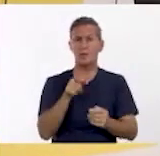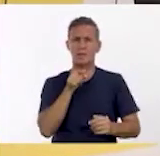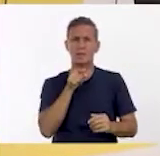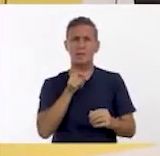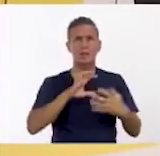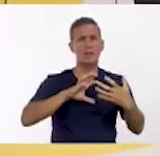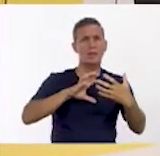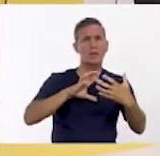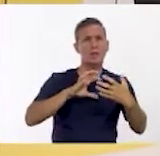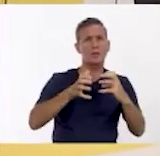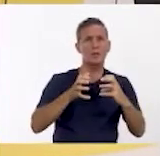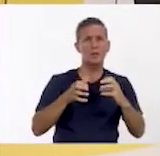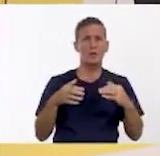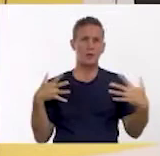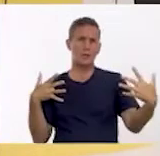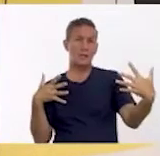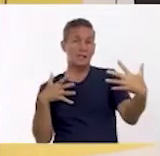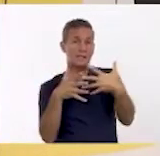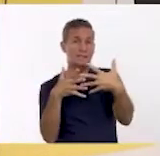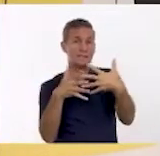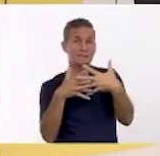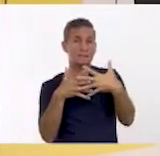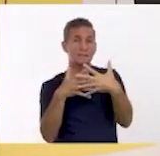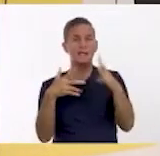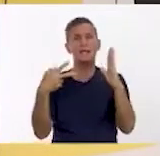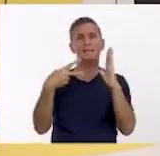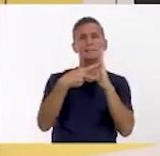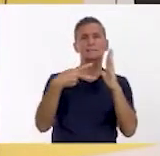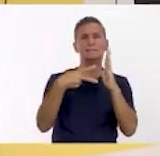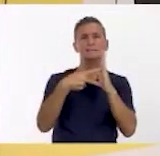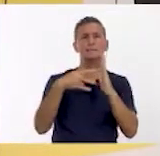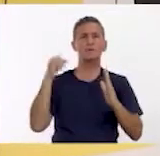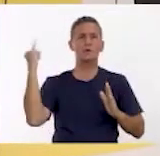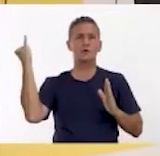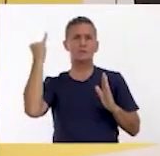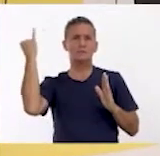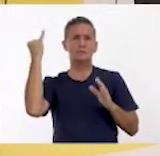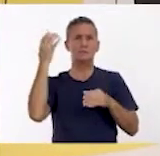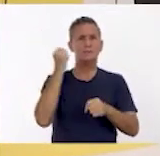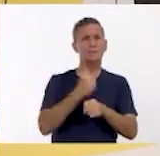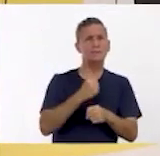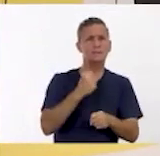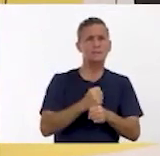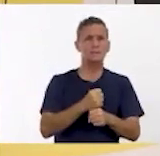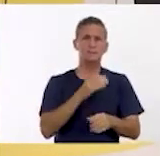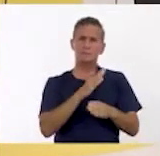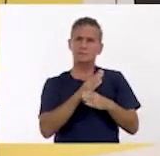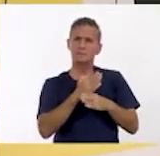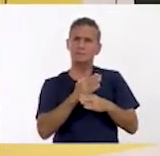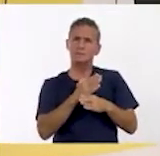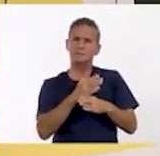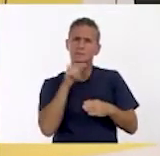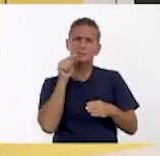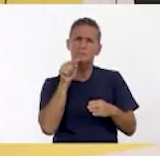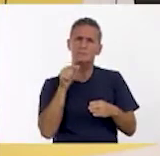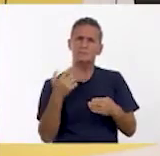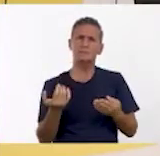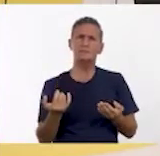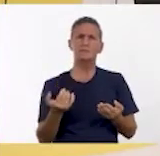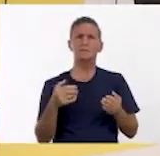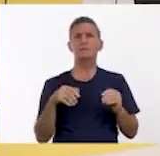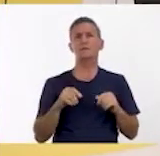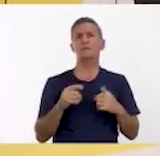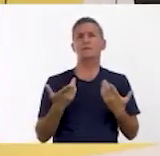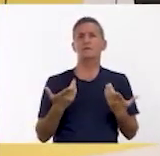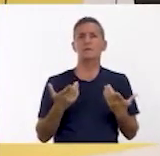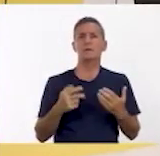que decir que esta economía se forma muy relacionado con la División Internacional del Trabajo. ¿Qué